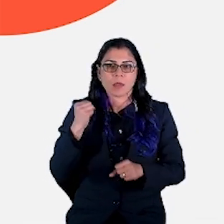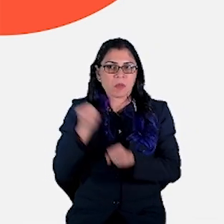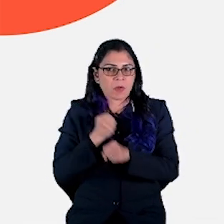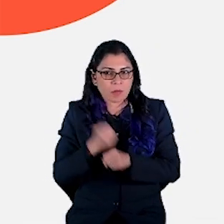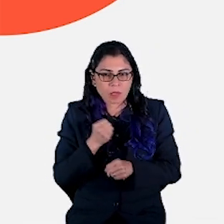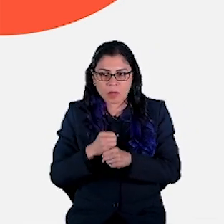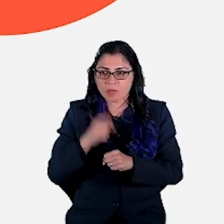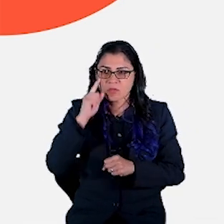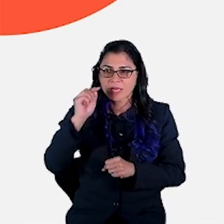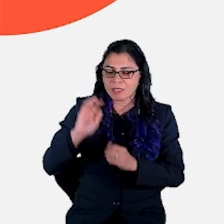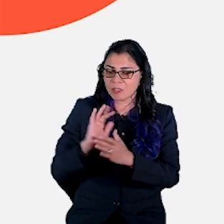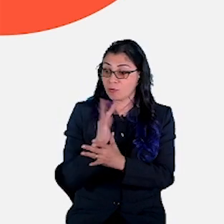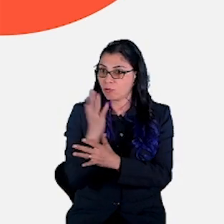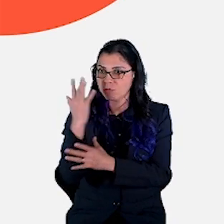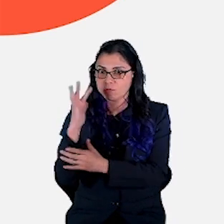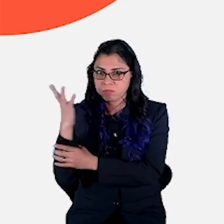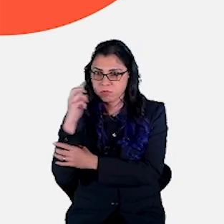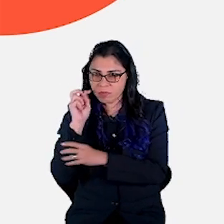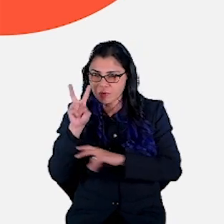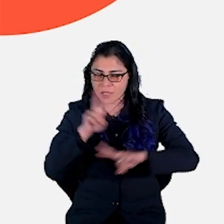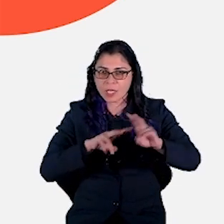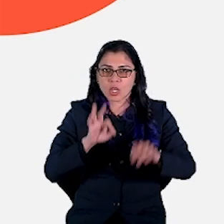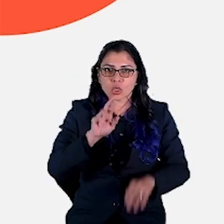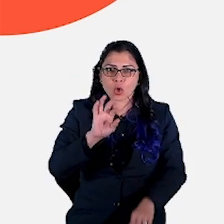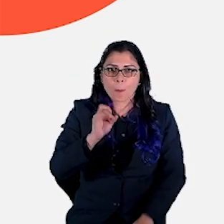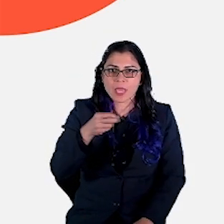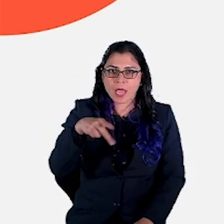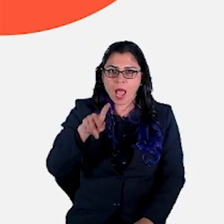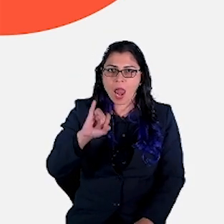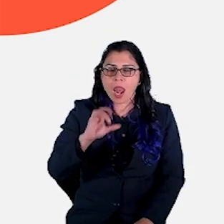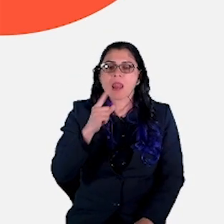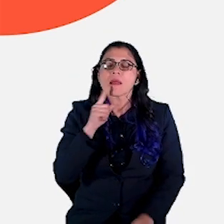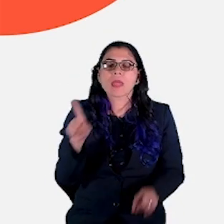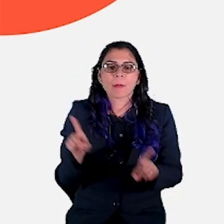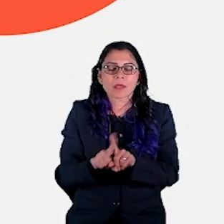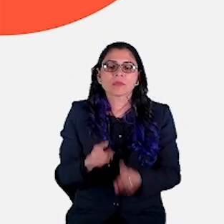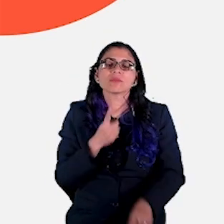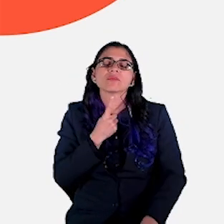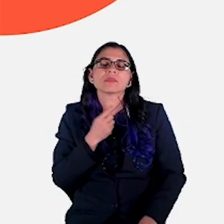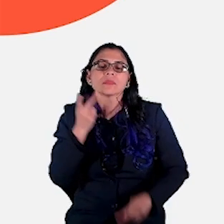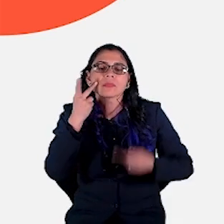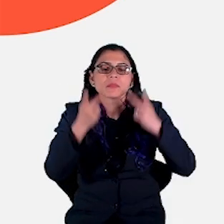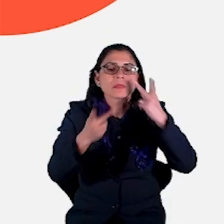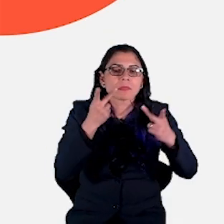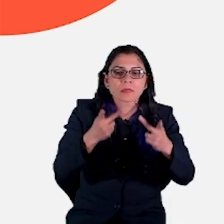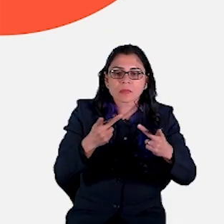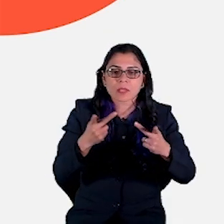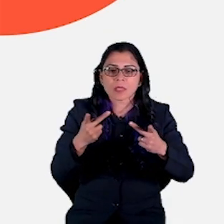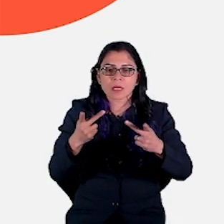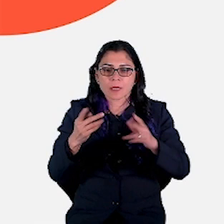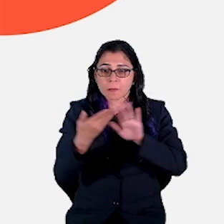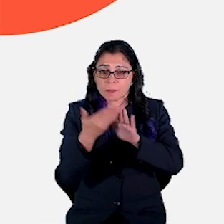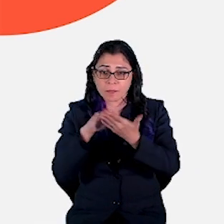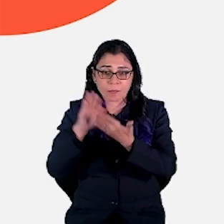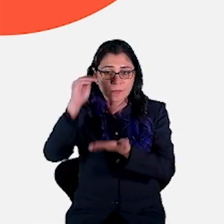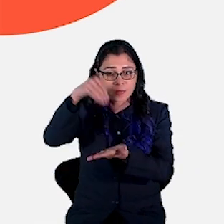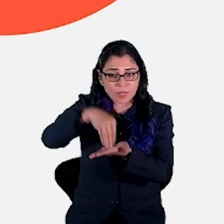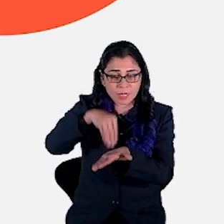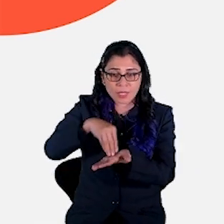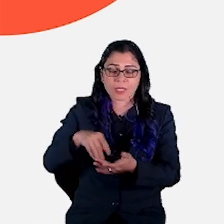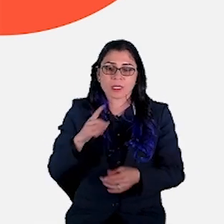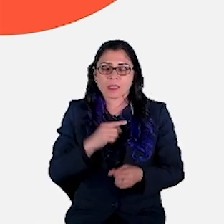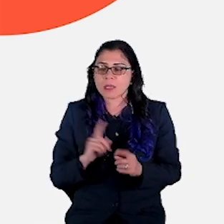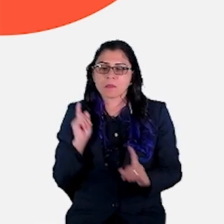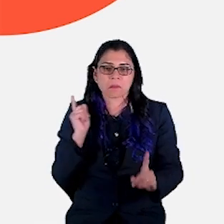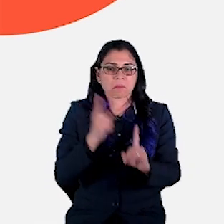selva tropical como la que se puede disfrutar permitirán que en menos de una hora vayas de la ciudad capital hasta Colón o